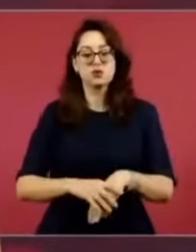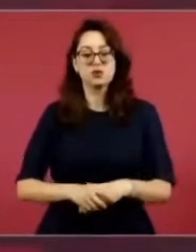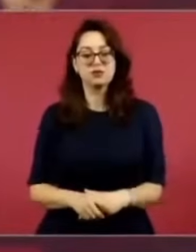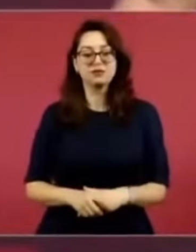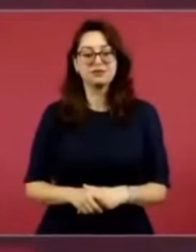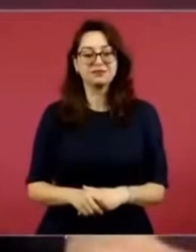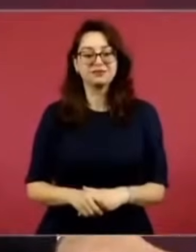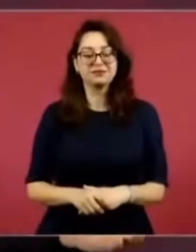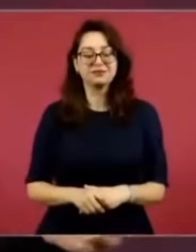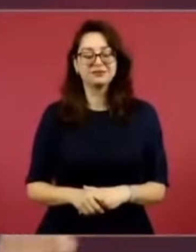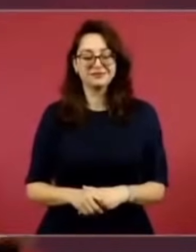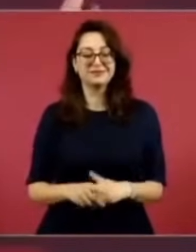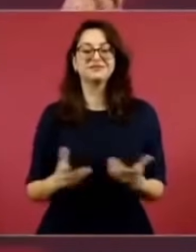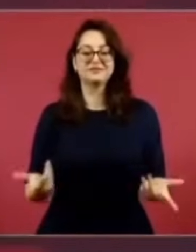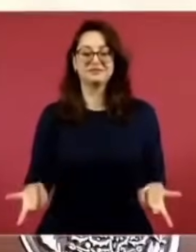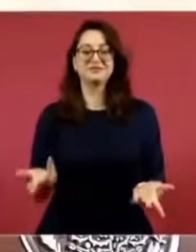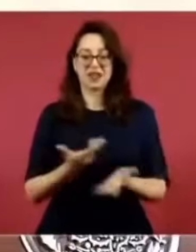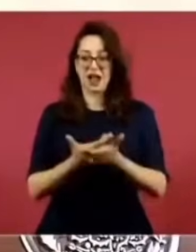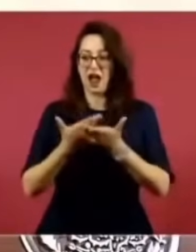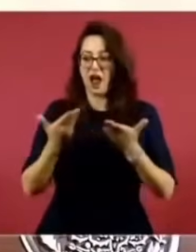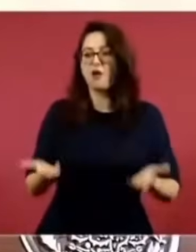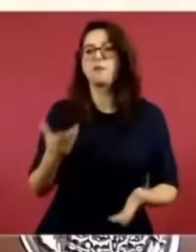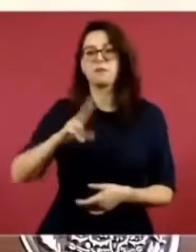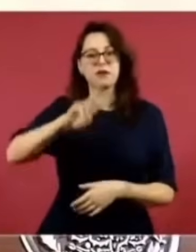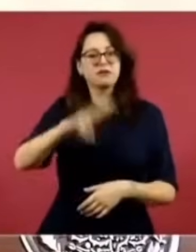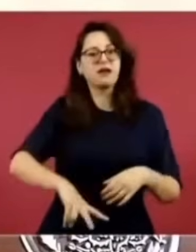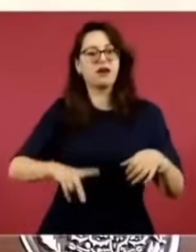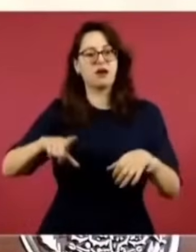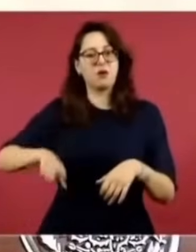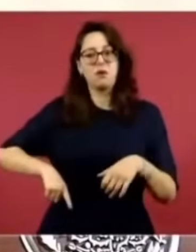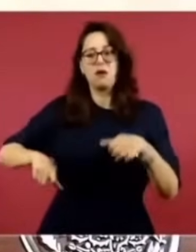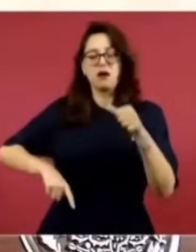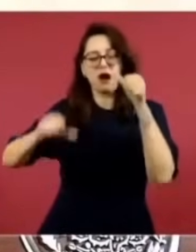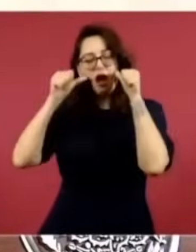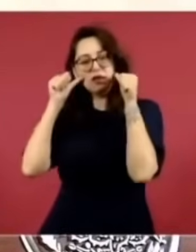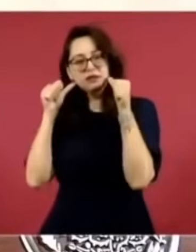Pues que ahora son tomados en cuenta